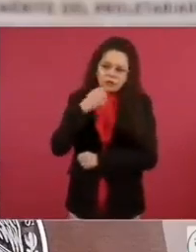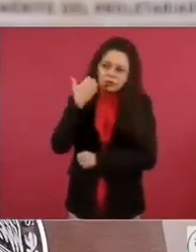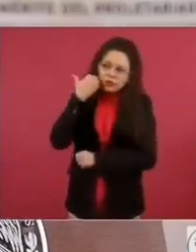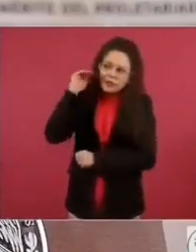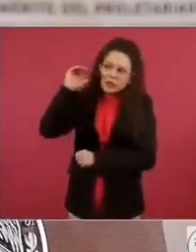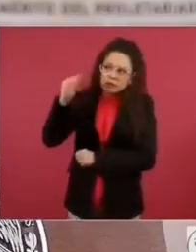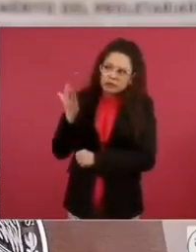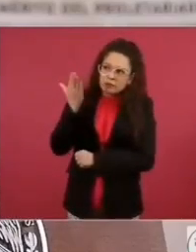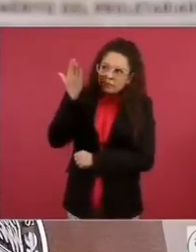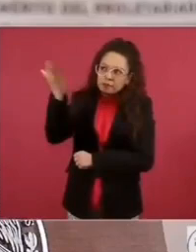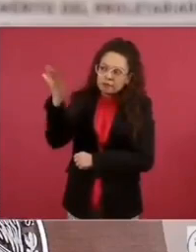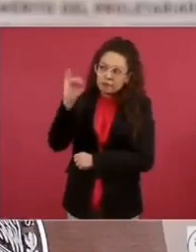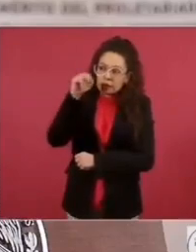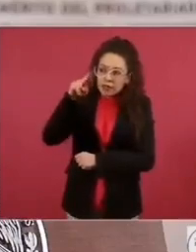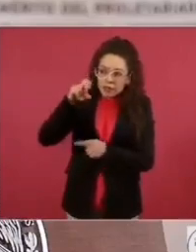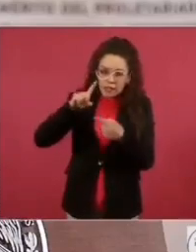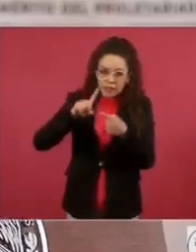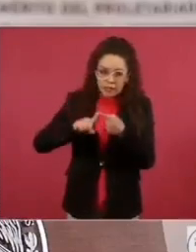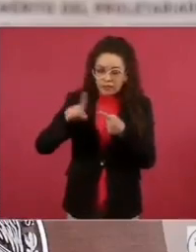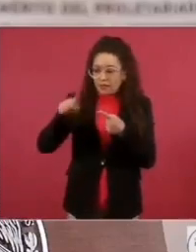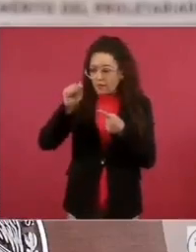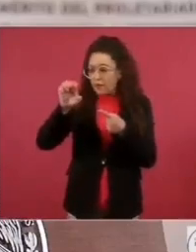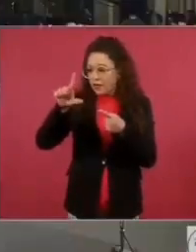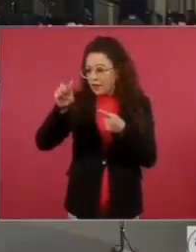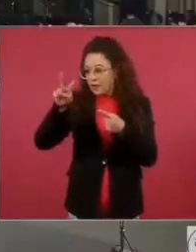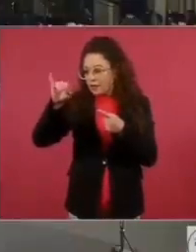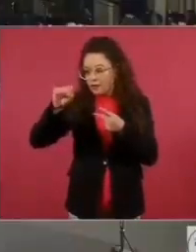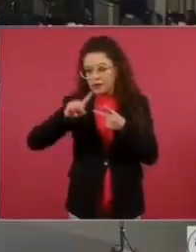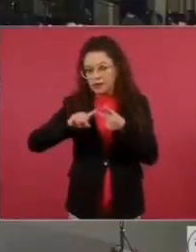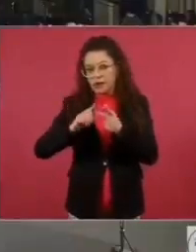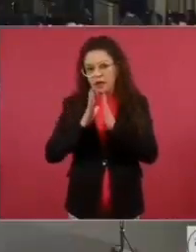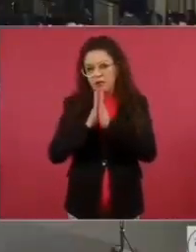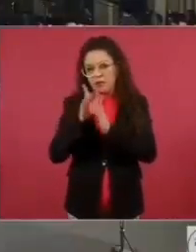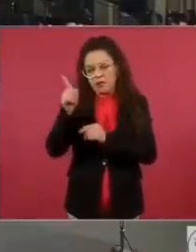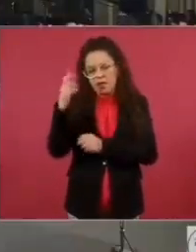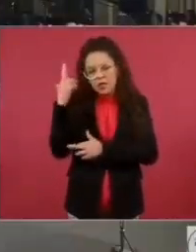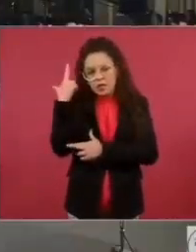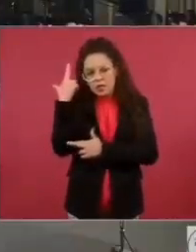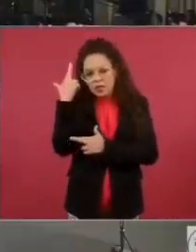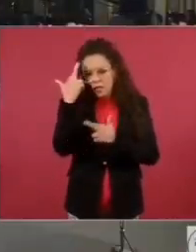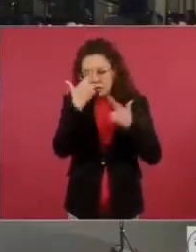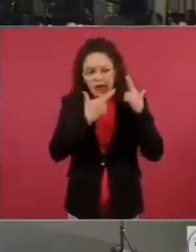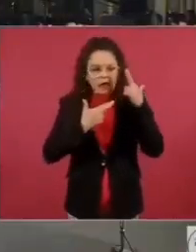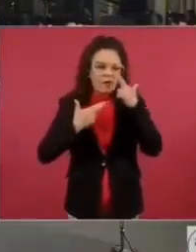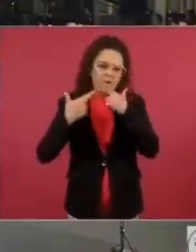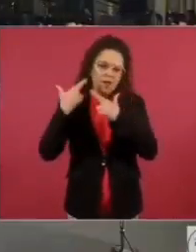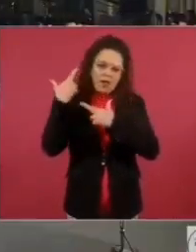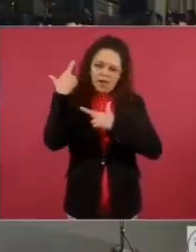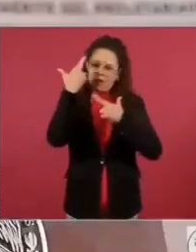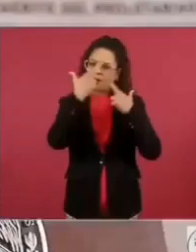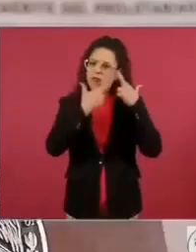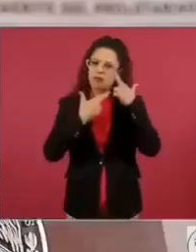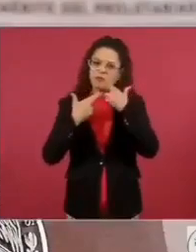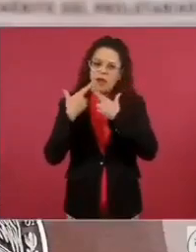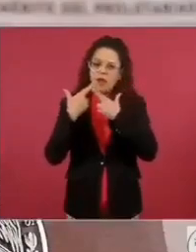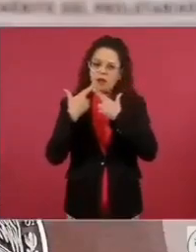Y el presidente, hoy en conferencia mañanera, fijó su postura en torno al tema de